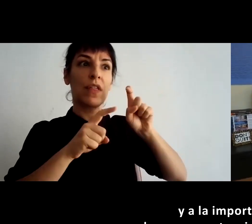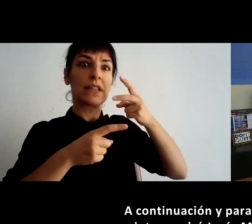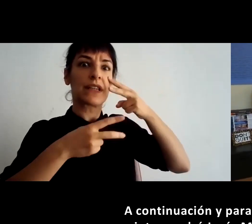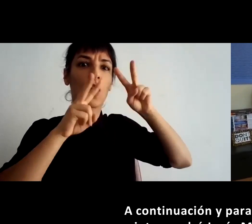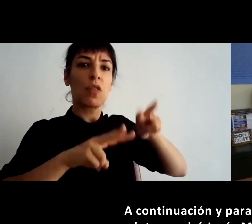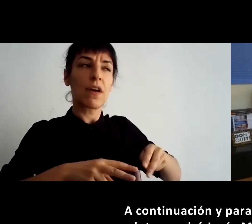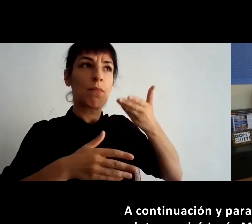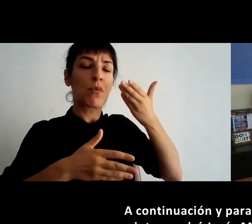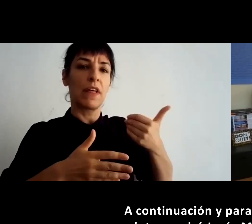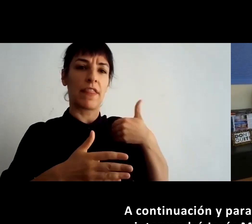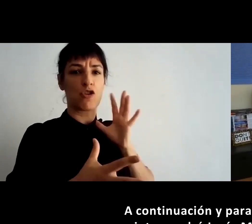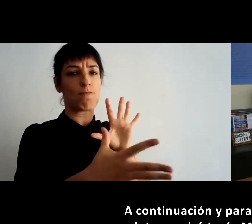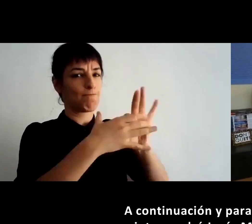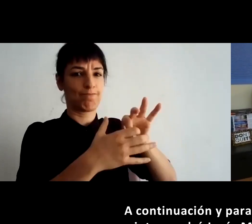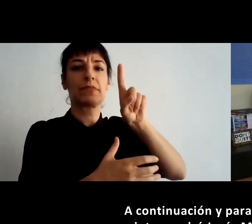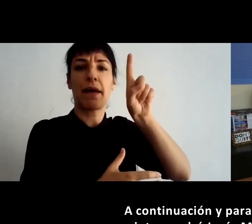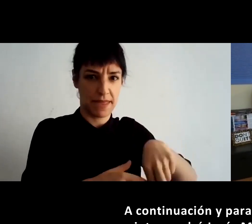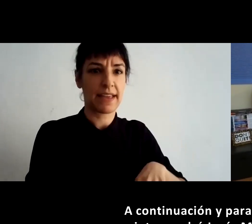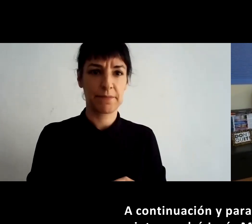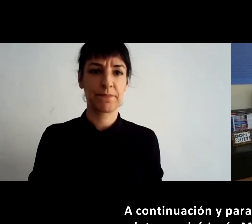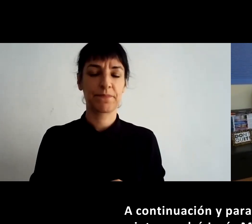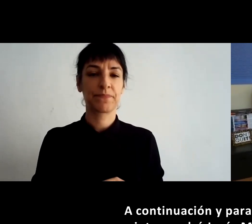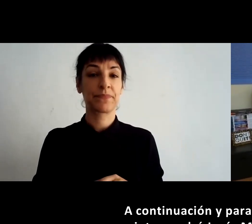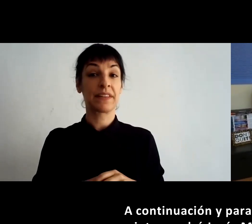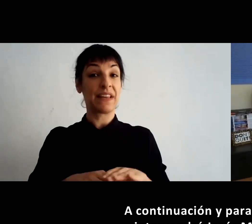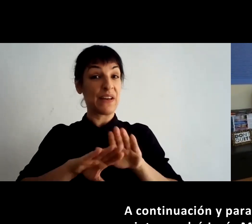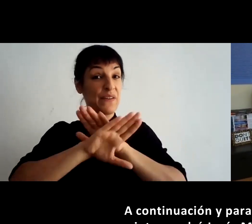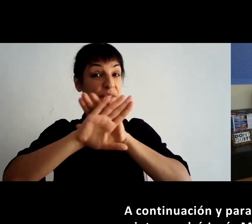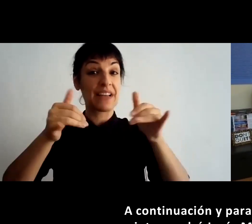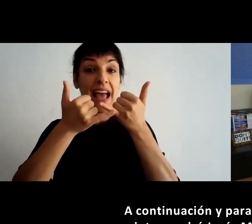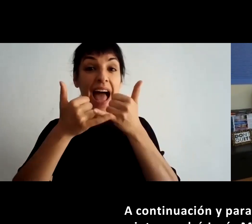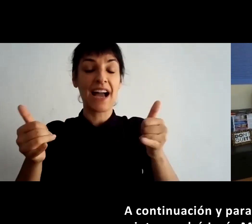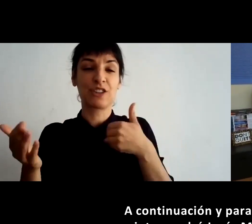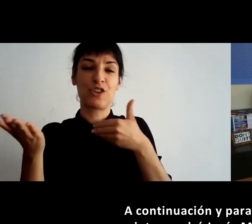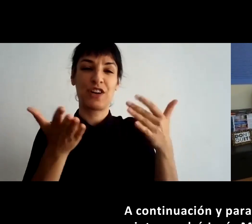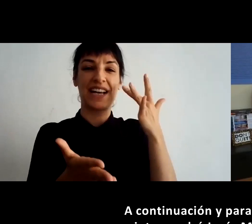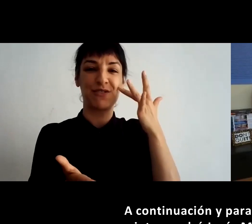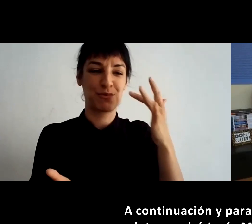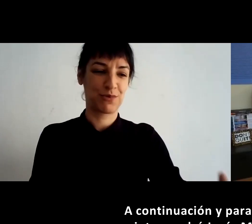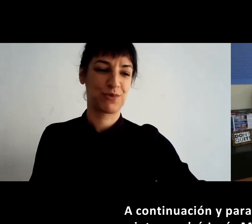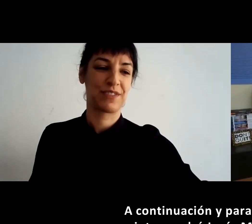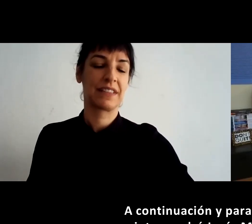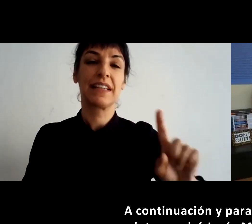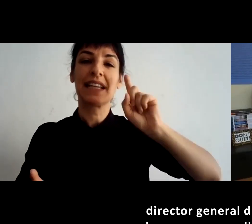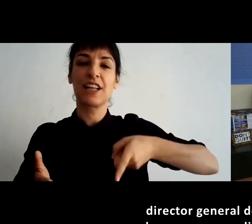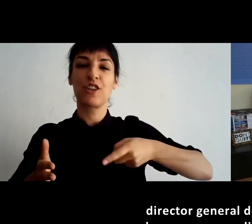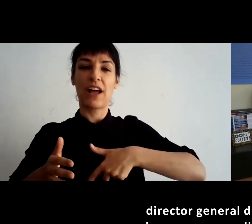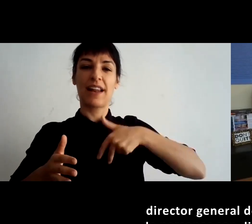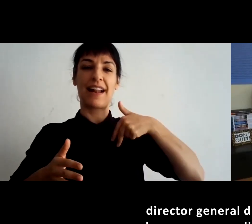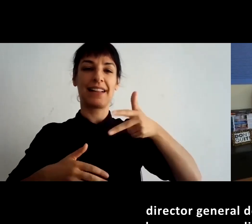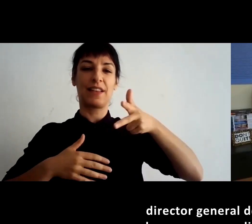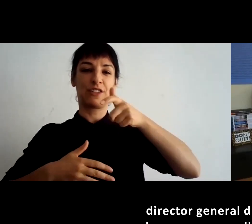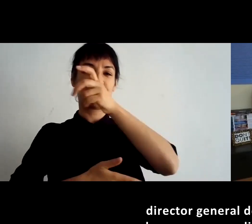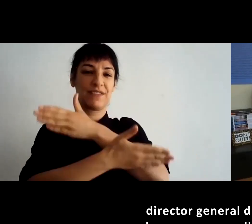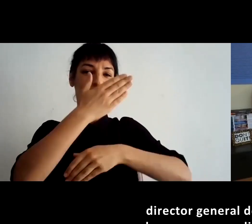a continuación y para cerrar este acto, intervendrá Jesús Martín Blanco, director general de Derechos de